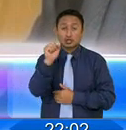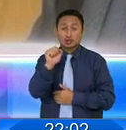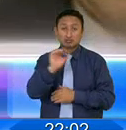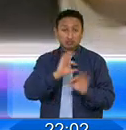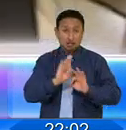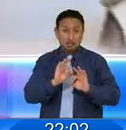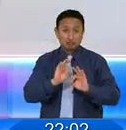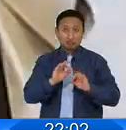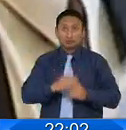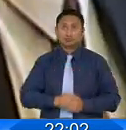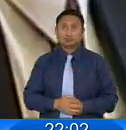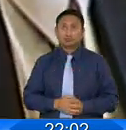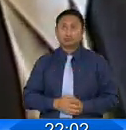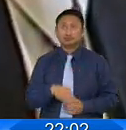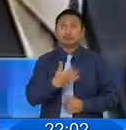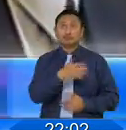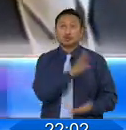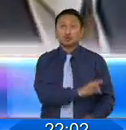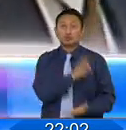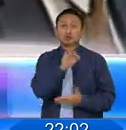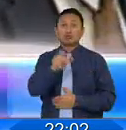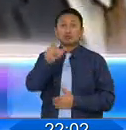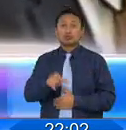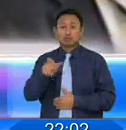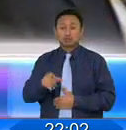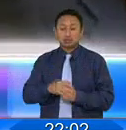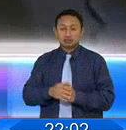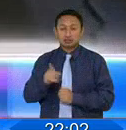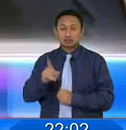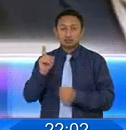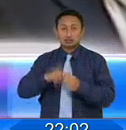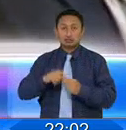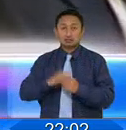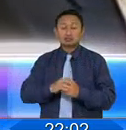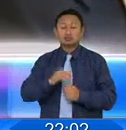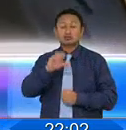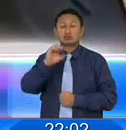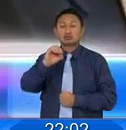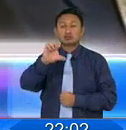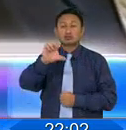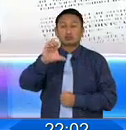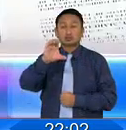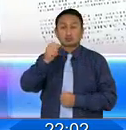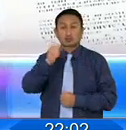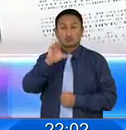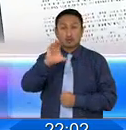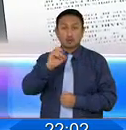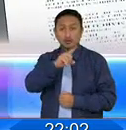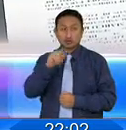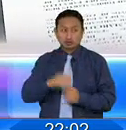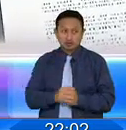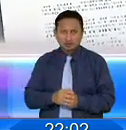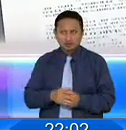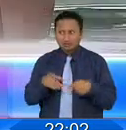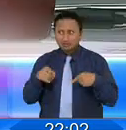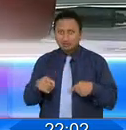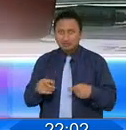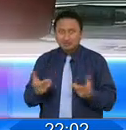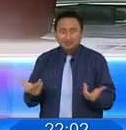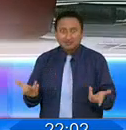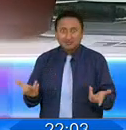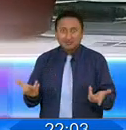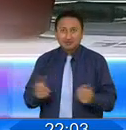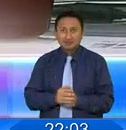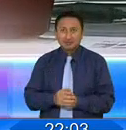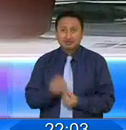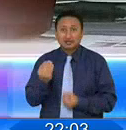Isaías. Para el representante de los acreedores de Filan Banco, Óscar Ayerbe, la decisión de la Corte le resulta increíble, pero sabe que ya no